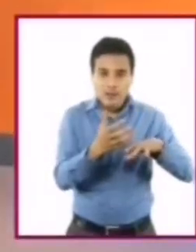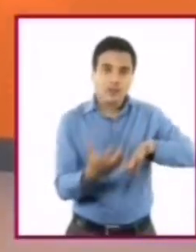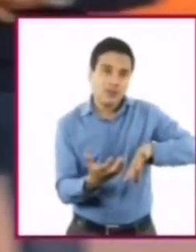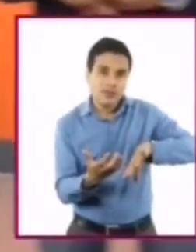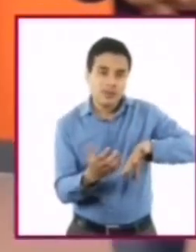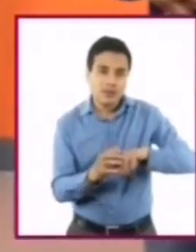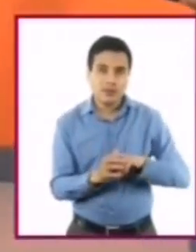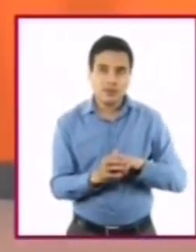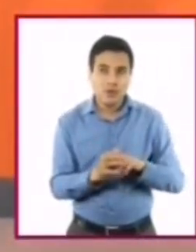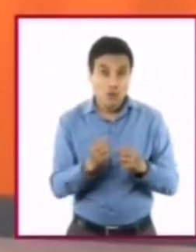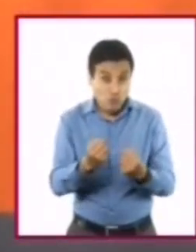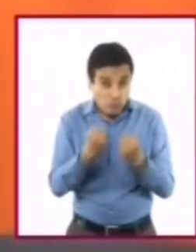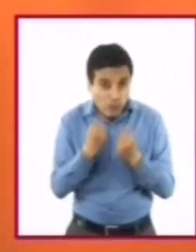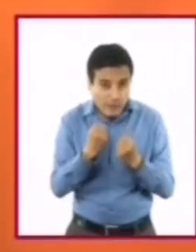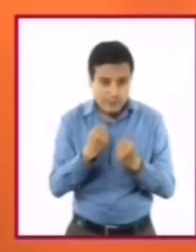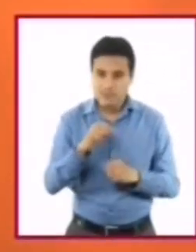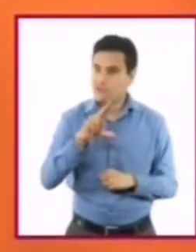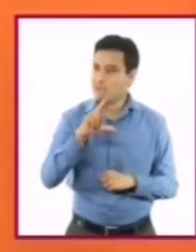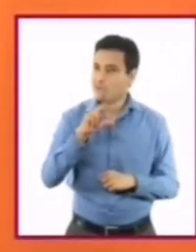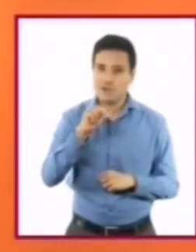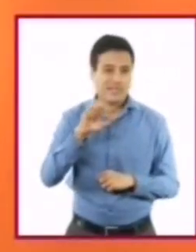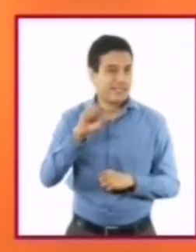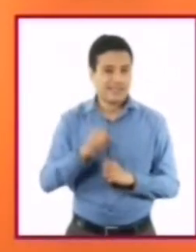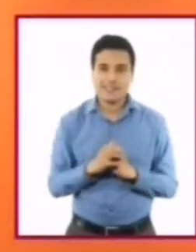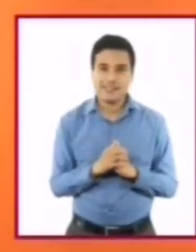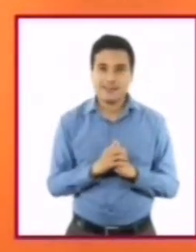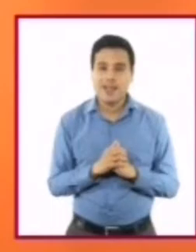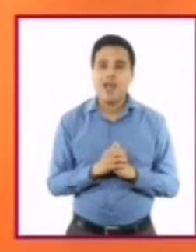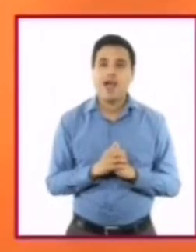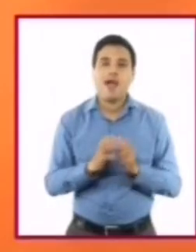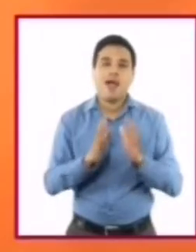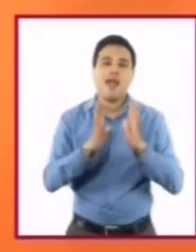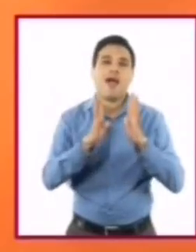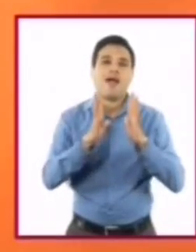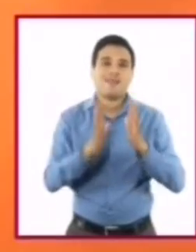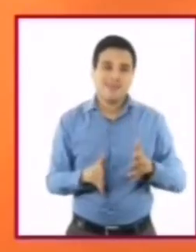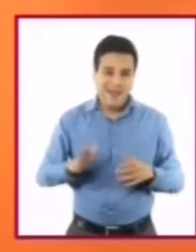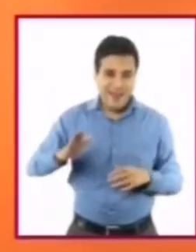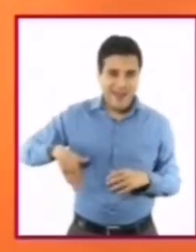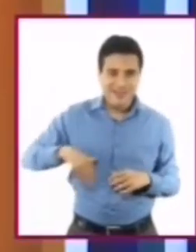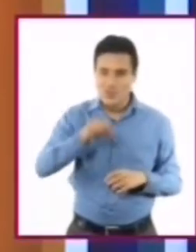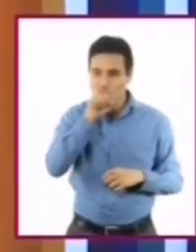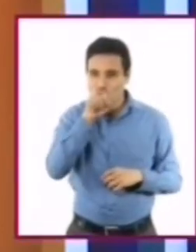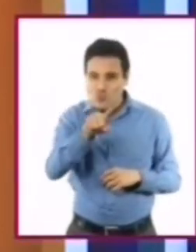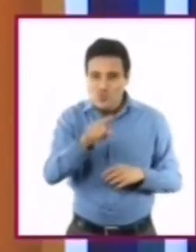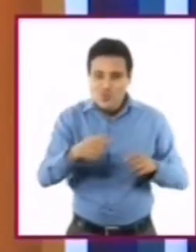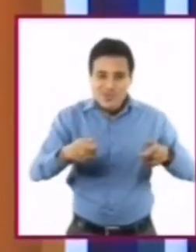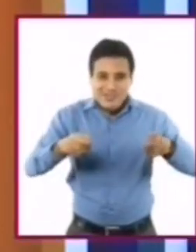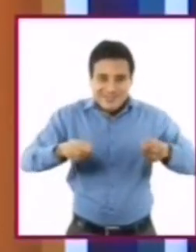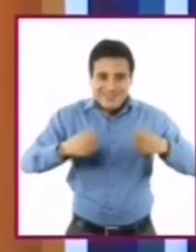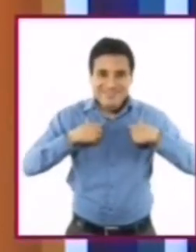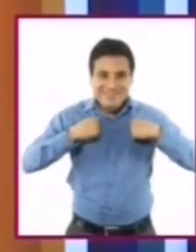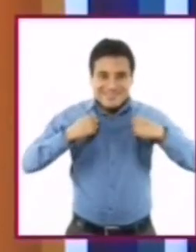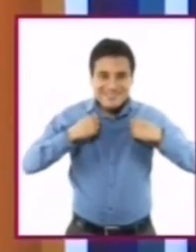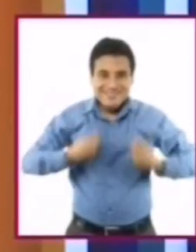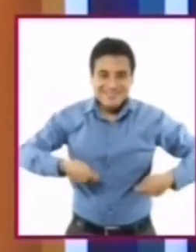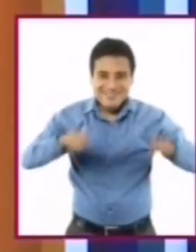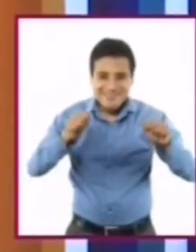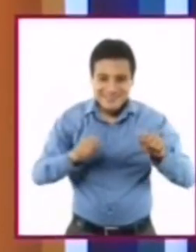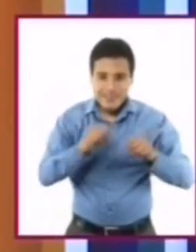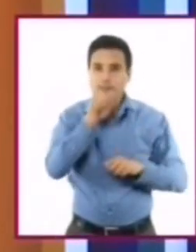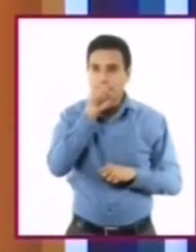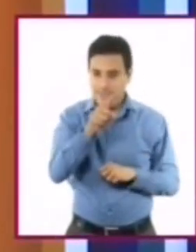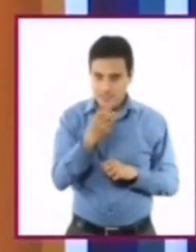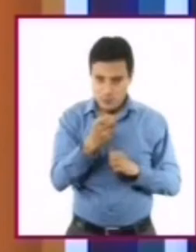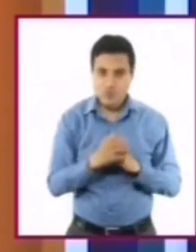atracción. Claro, como vimos en la actividad con lo de la tela extendida y las pelotas. Así es, Ana.